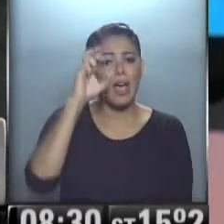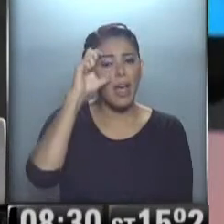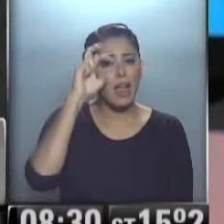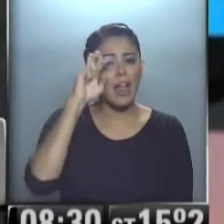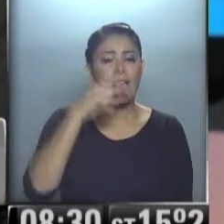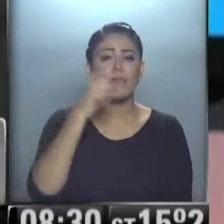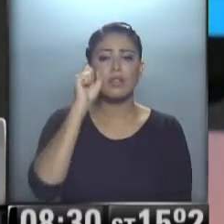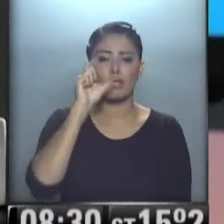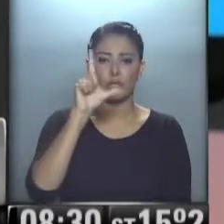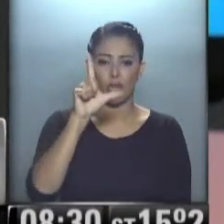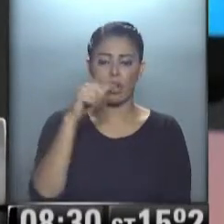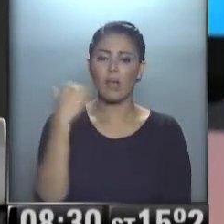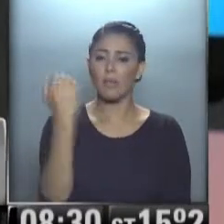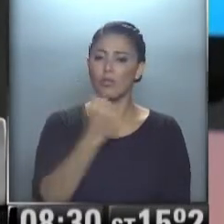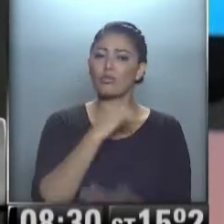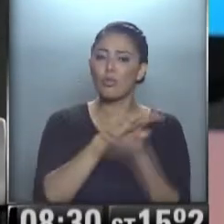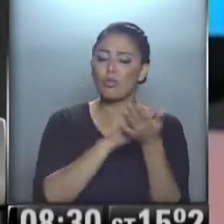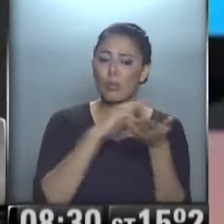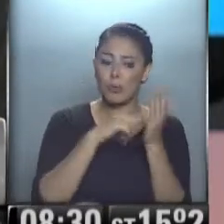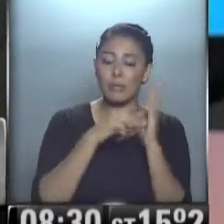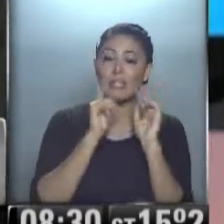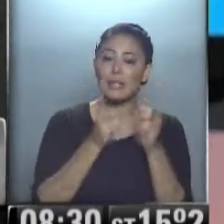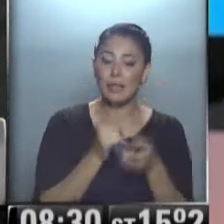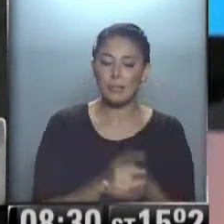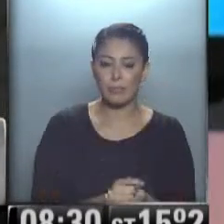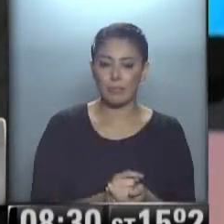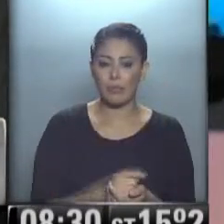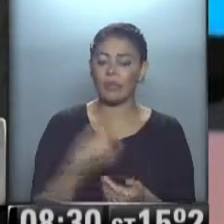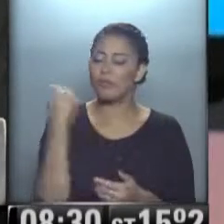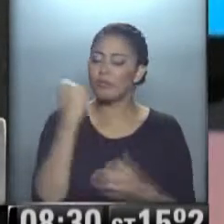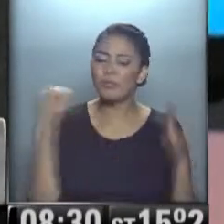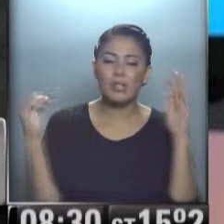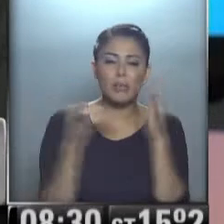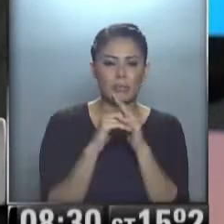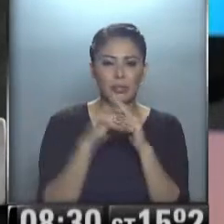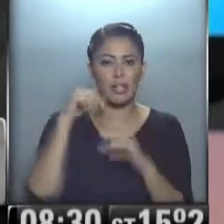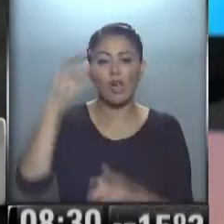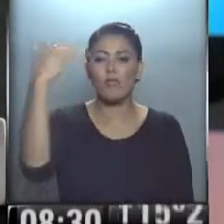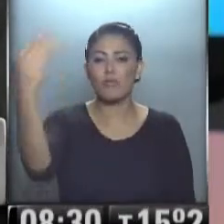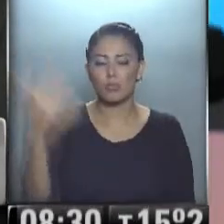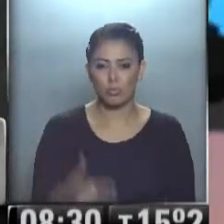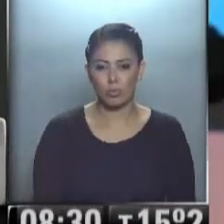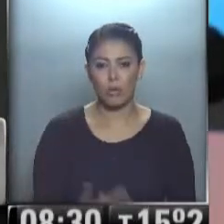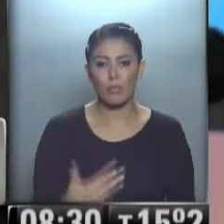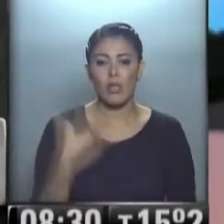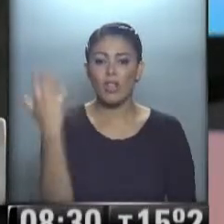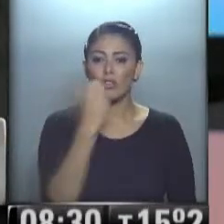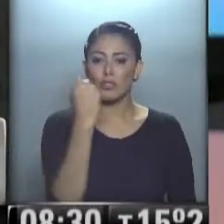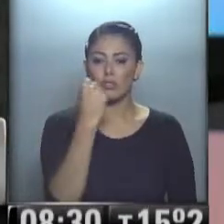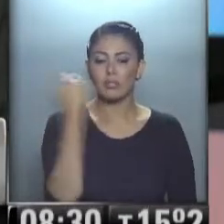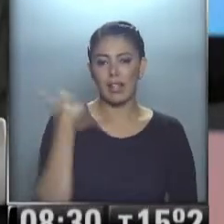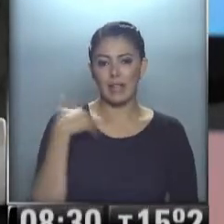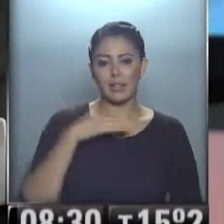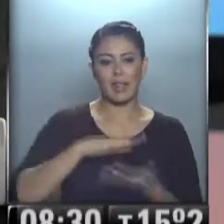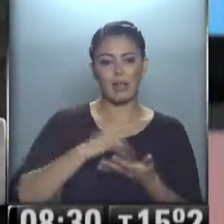saldar un conflicto pero también lo que significa fundamentalmente en proyección para lograr la soberanía energética